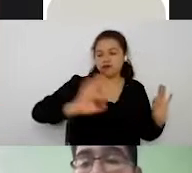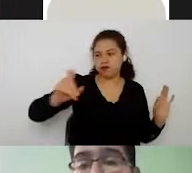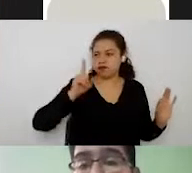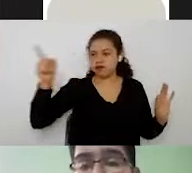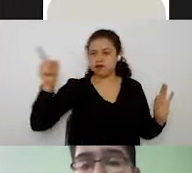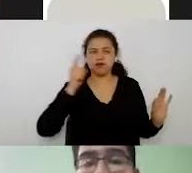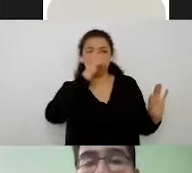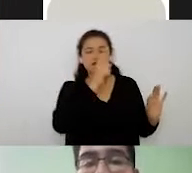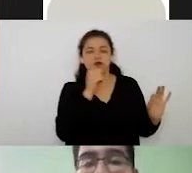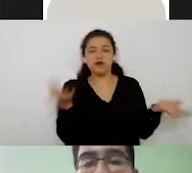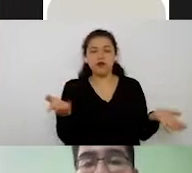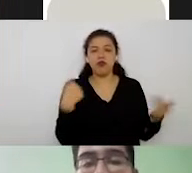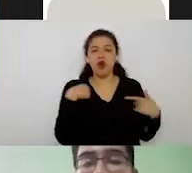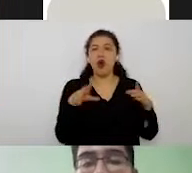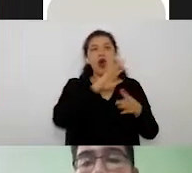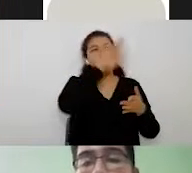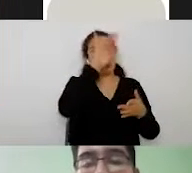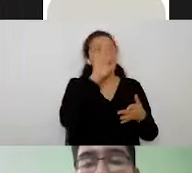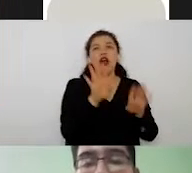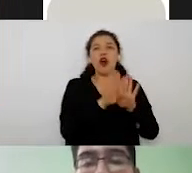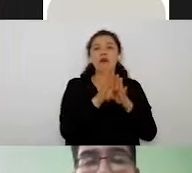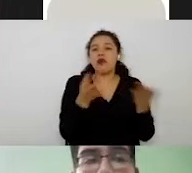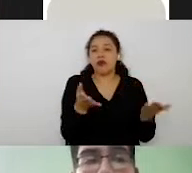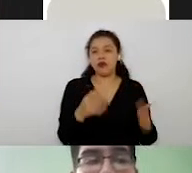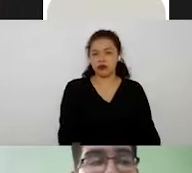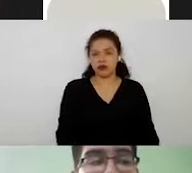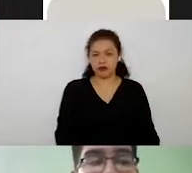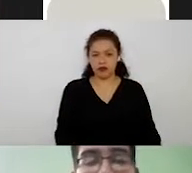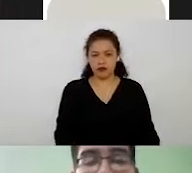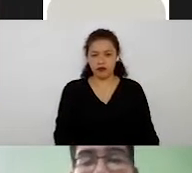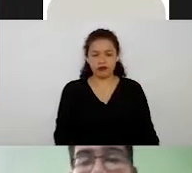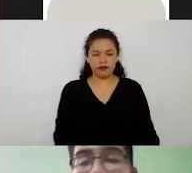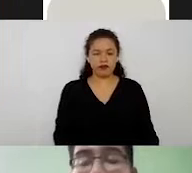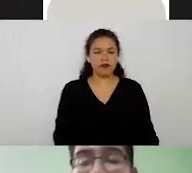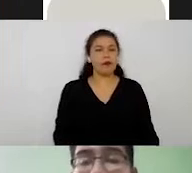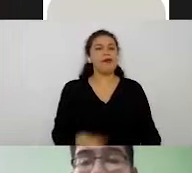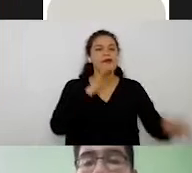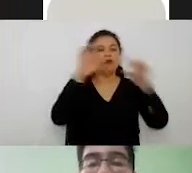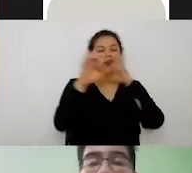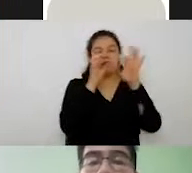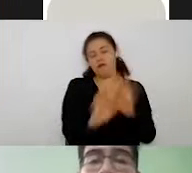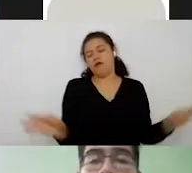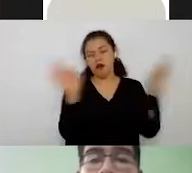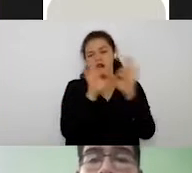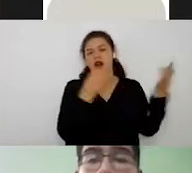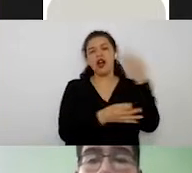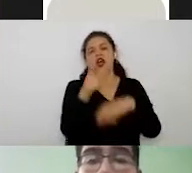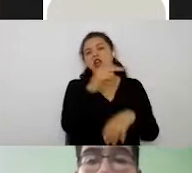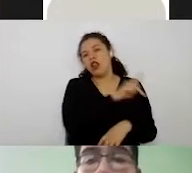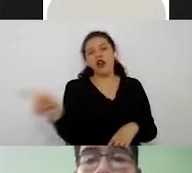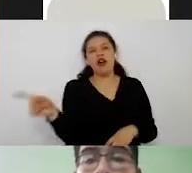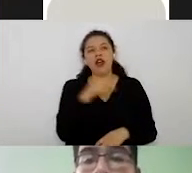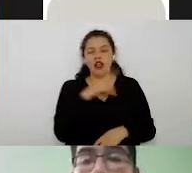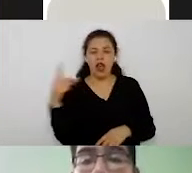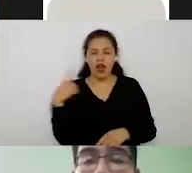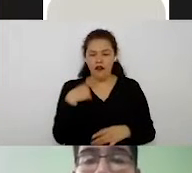para el otro? La comunicación es importante y tiene que ser para todos. Todos tenemos que entender y conocer